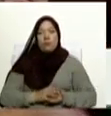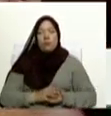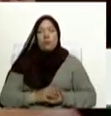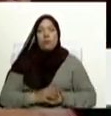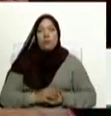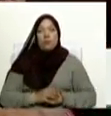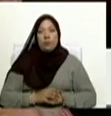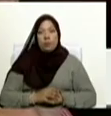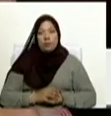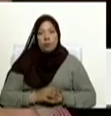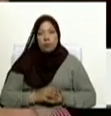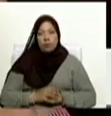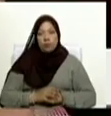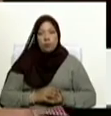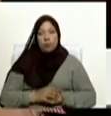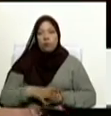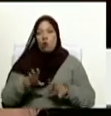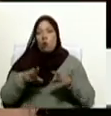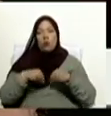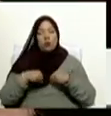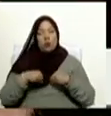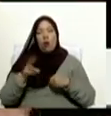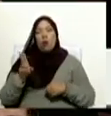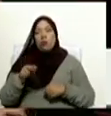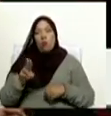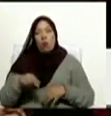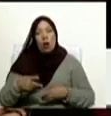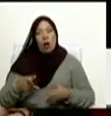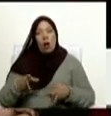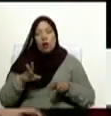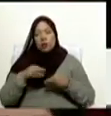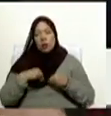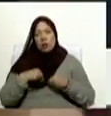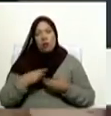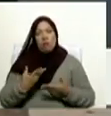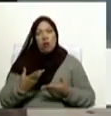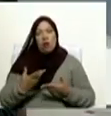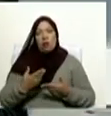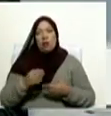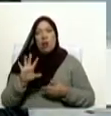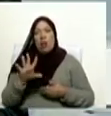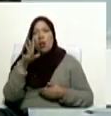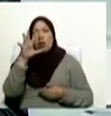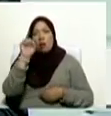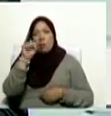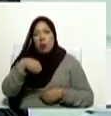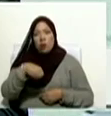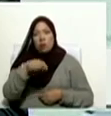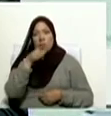Venezuela no lo aceptaremos jamás y la quinta pregunta